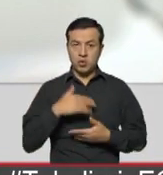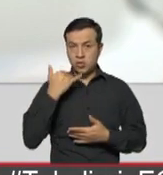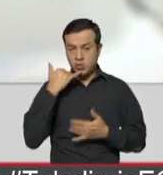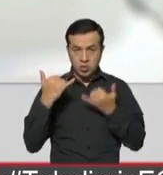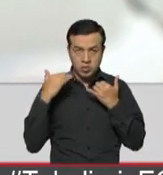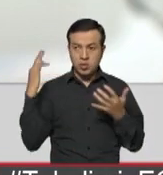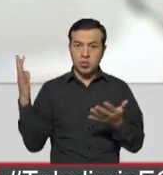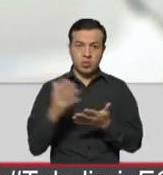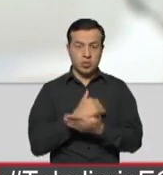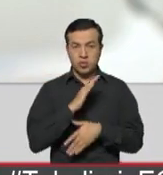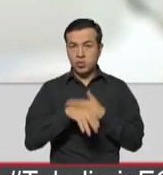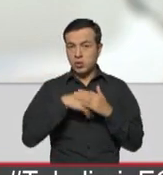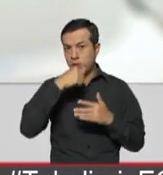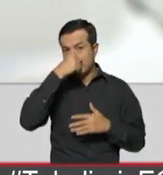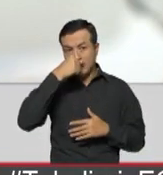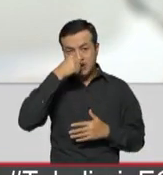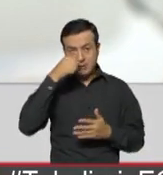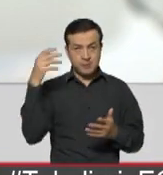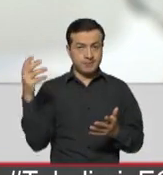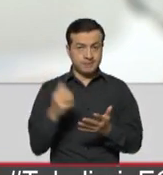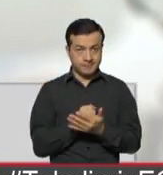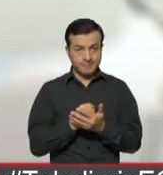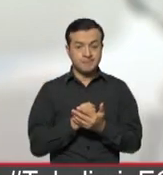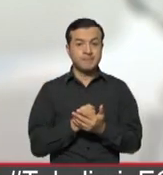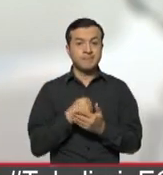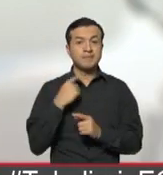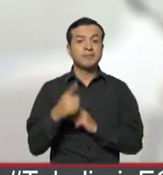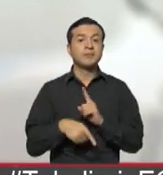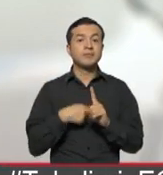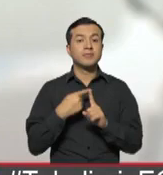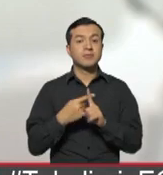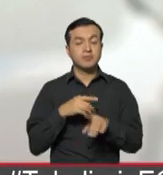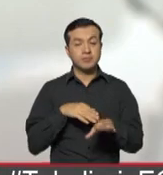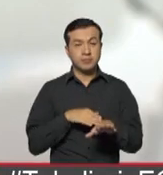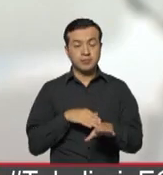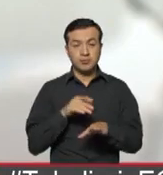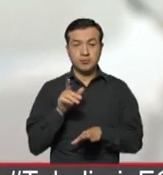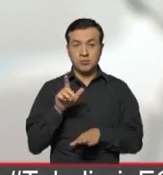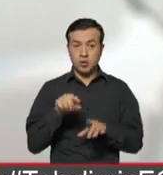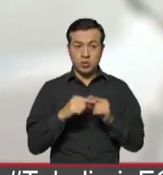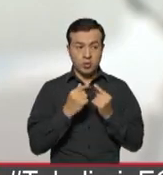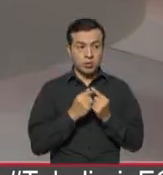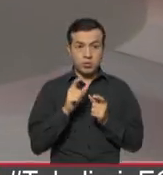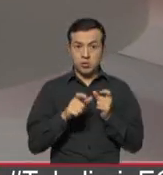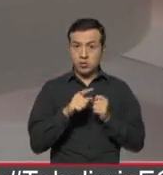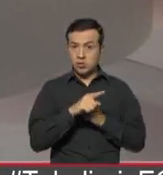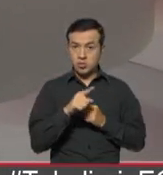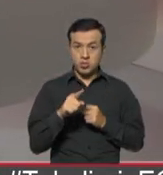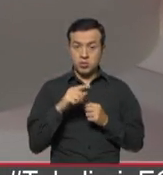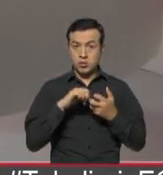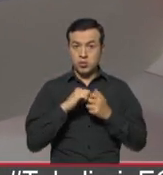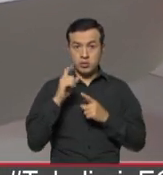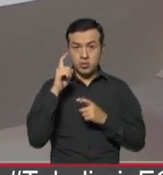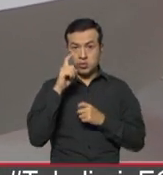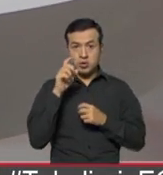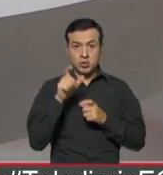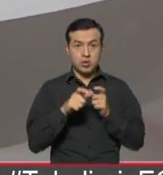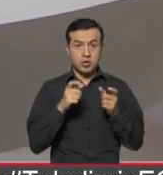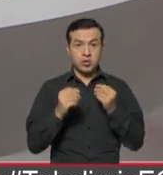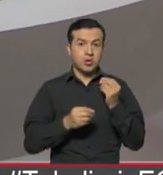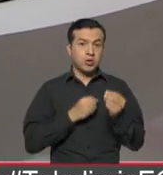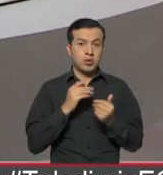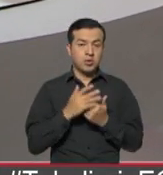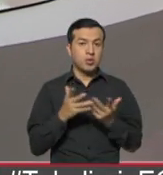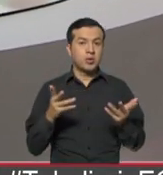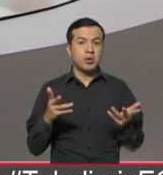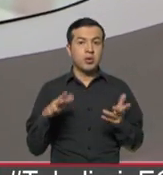celulares, se confisquen drogas, y se garantice que las bandas que podrían estar en disputa